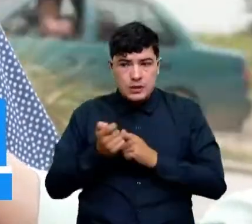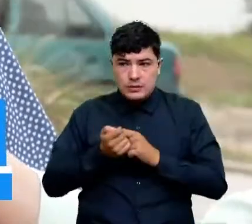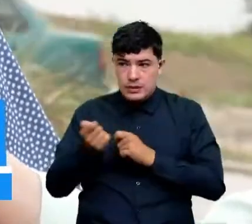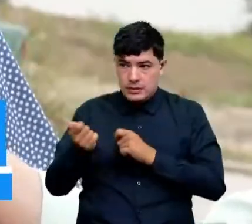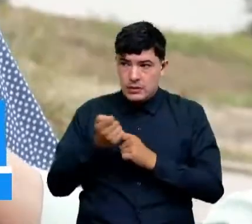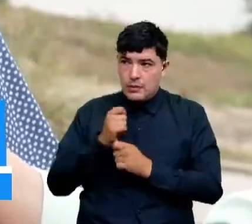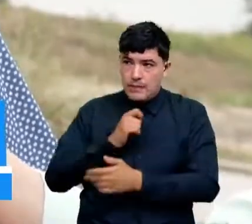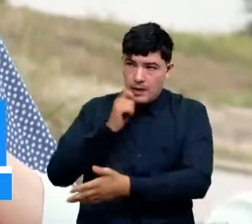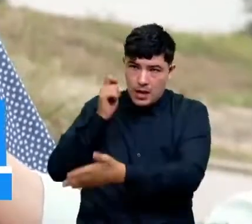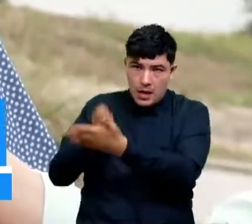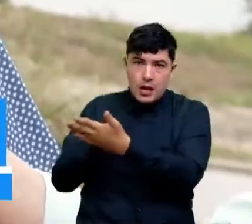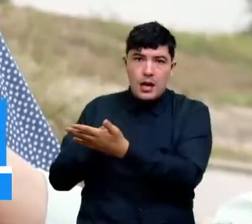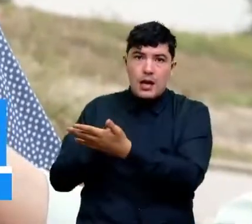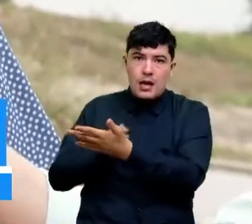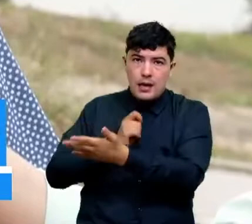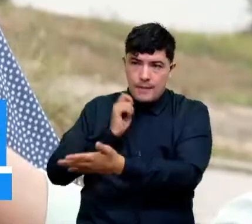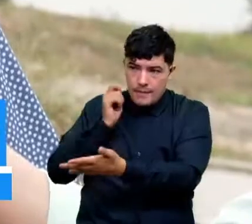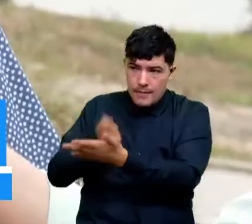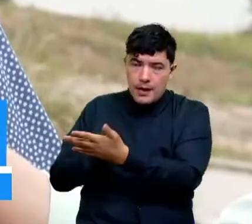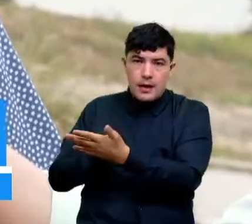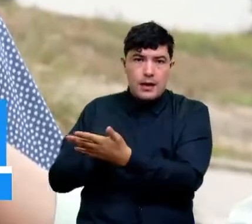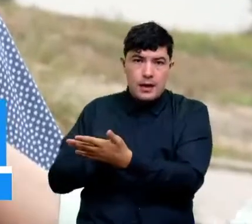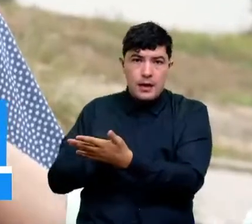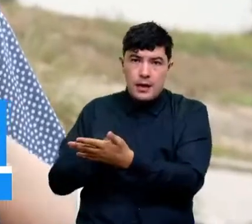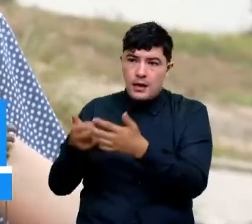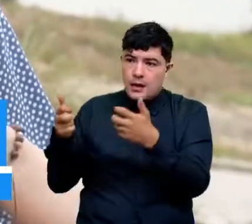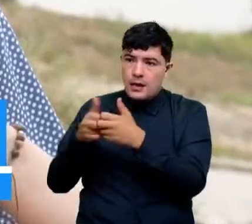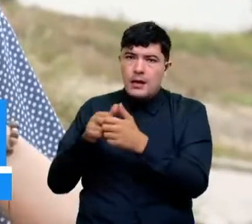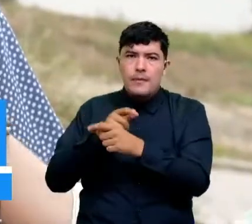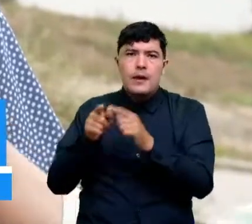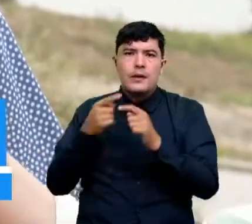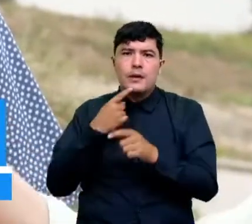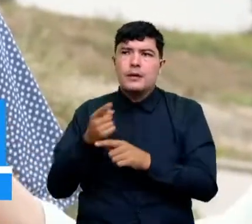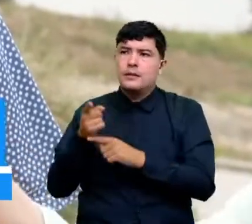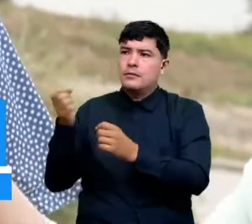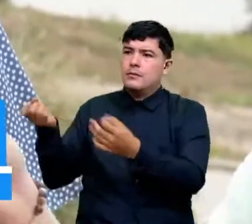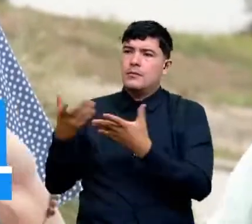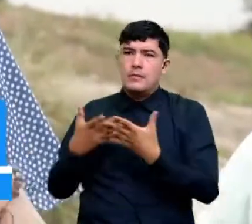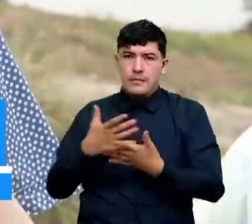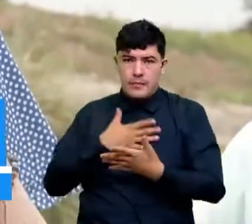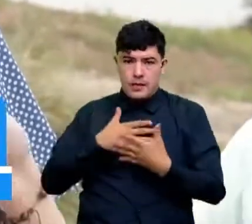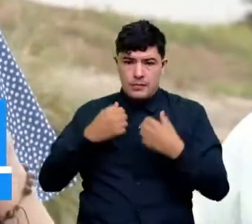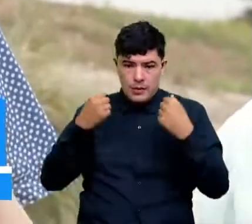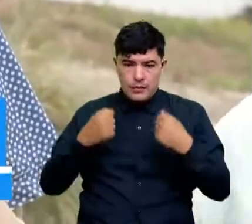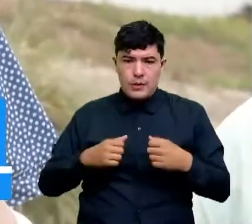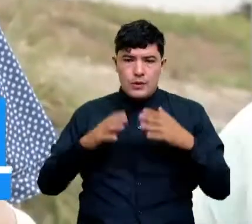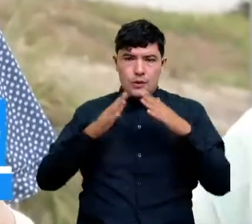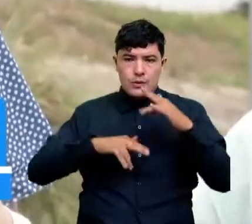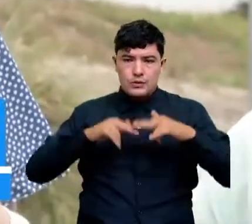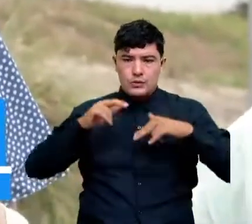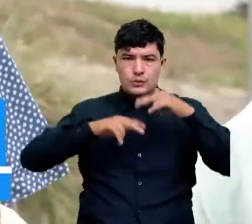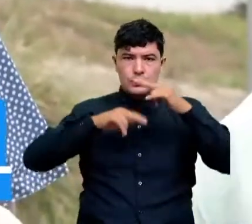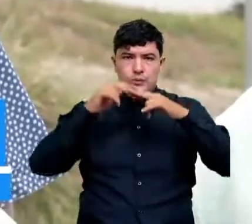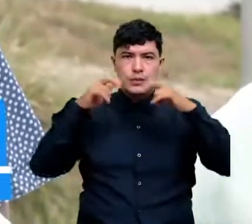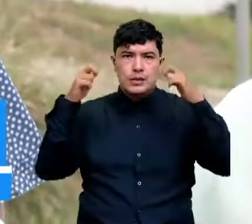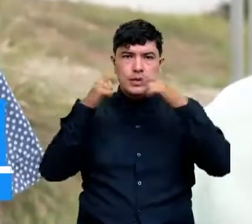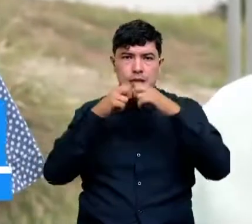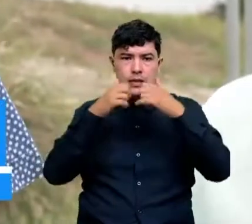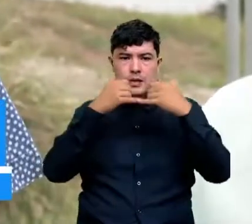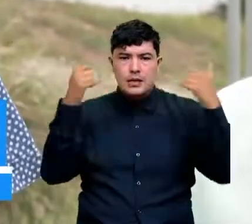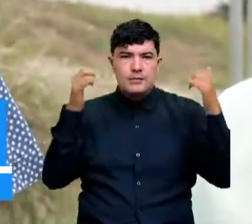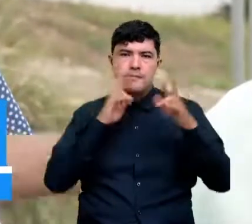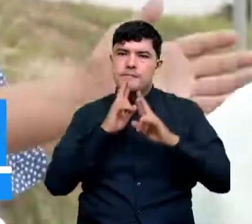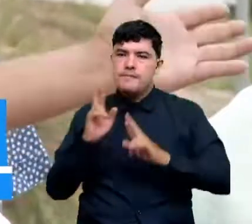llama alumbrado público, ellos ya manifestaron de que esta obra no le fue entregada a ellos. Por lo tanto, ellos no pueden resolver por el